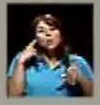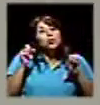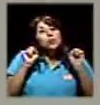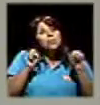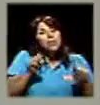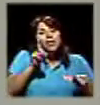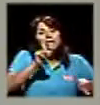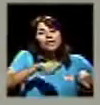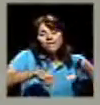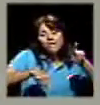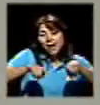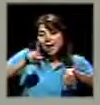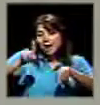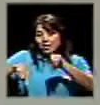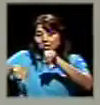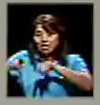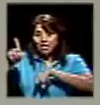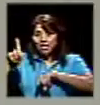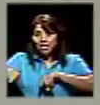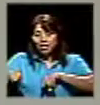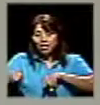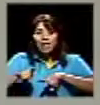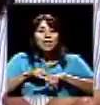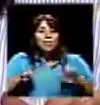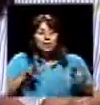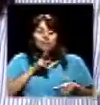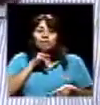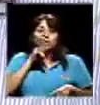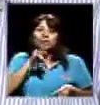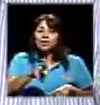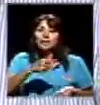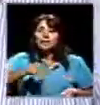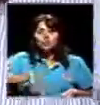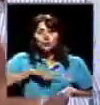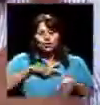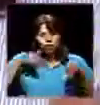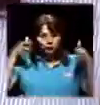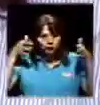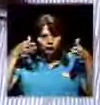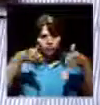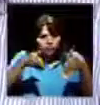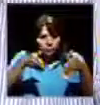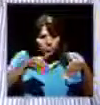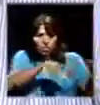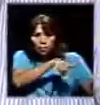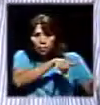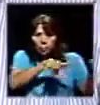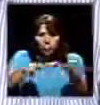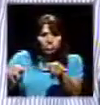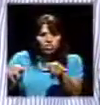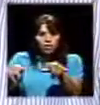rojas, pintadas, todo. Todas las manzanas rojas, esas son las que vamos a comparar.